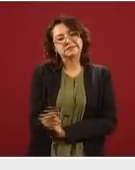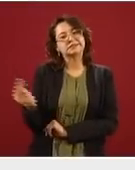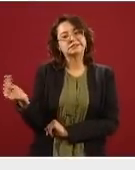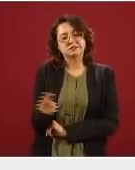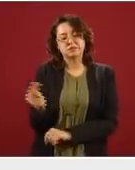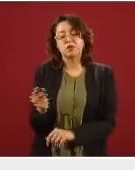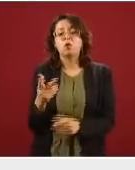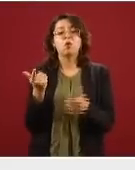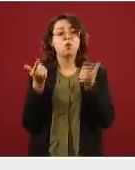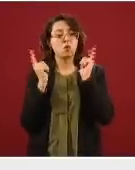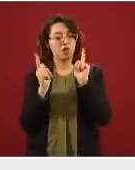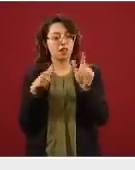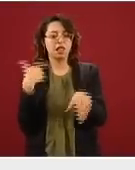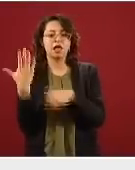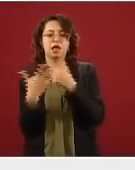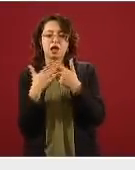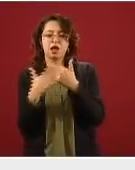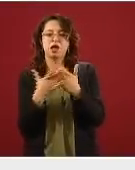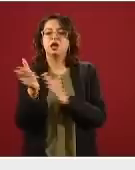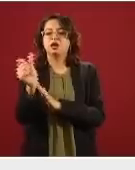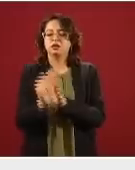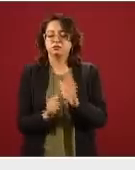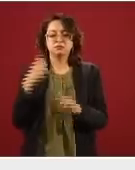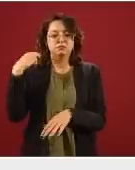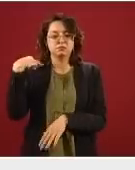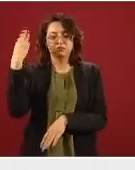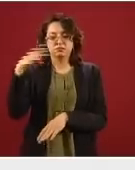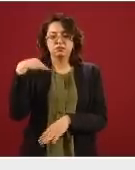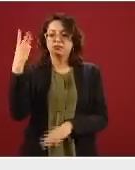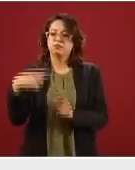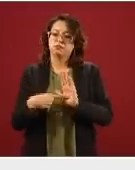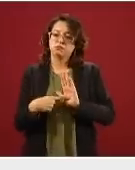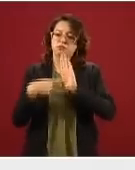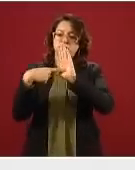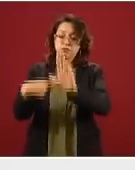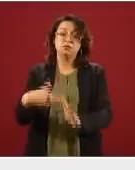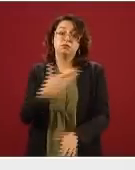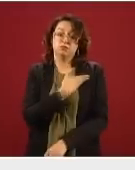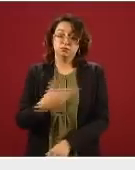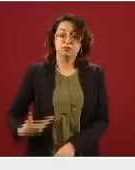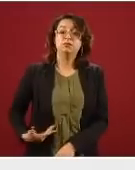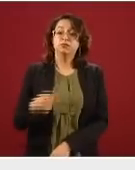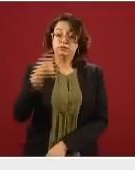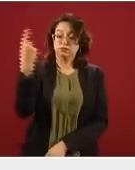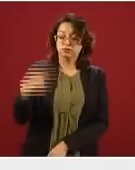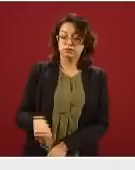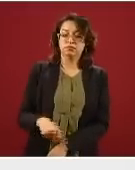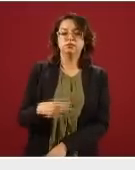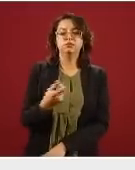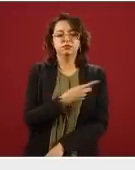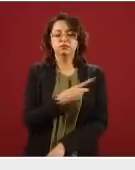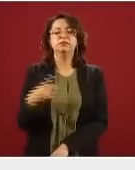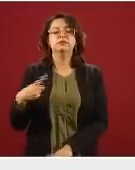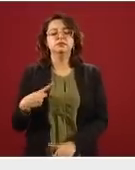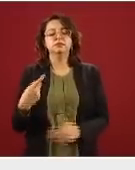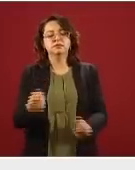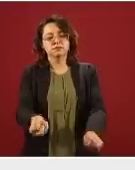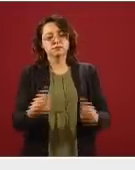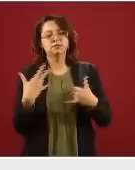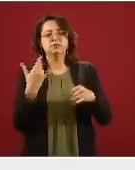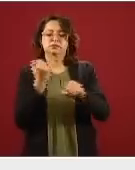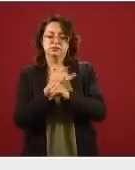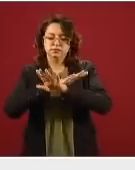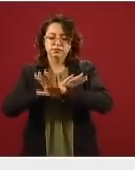que el próximo mes, en marzo, que volvamos a presentar este ejercicio por instrucciones del presidente, podamos tener ya